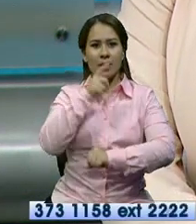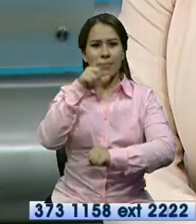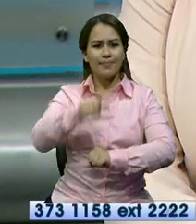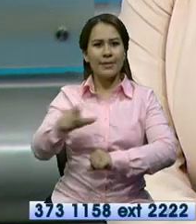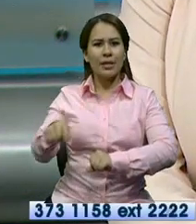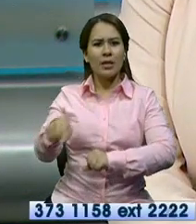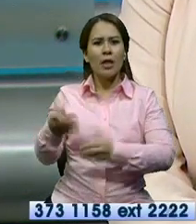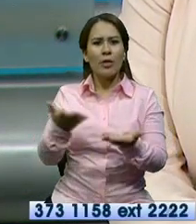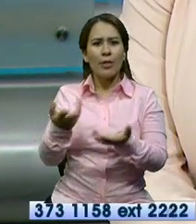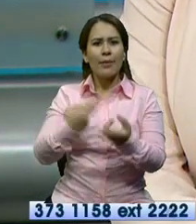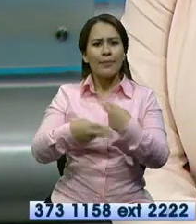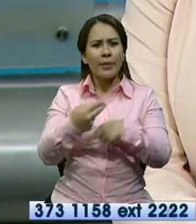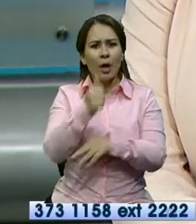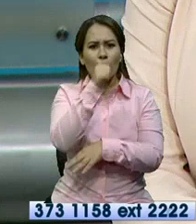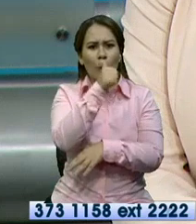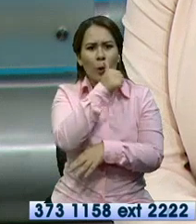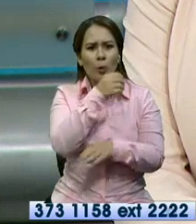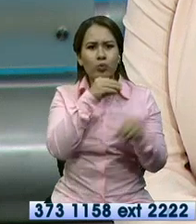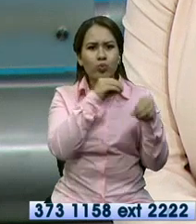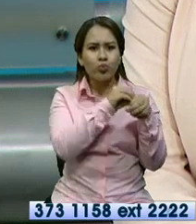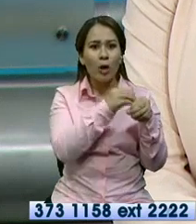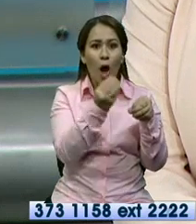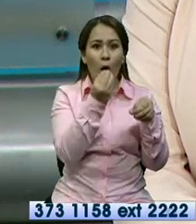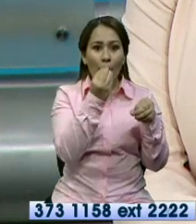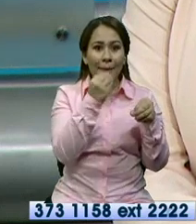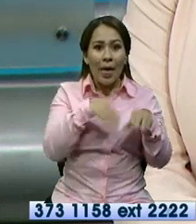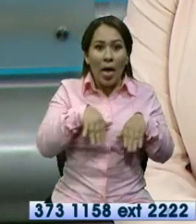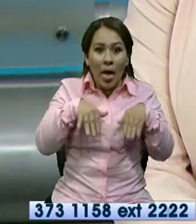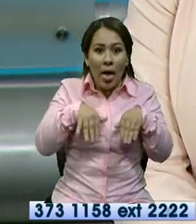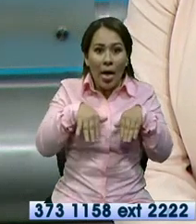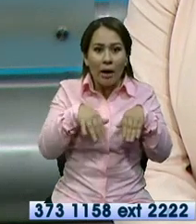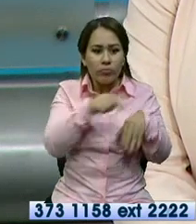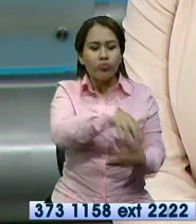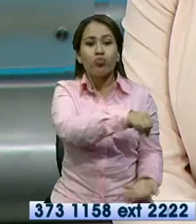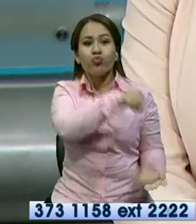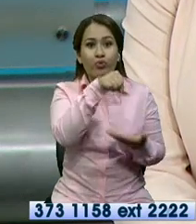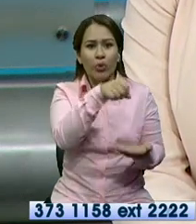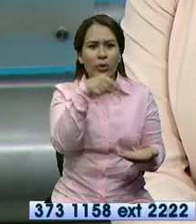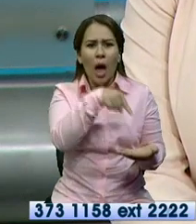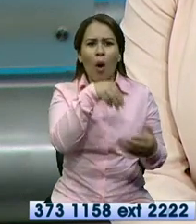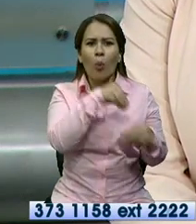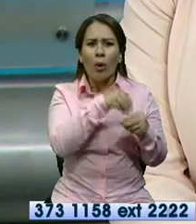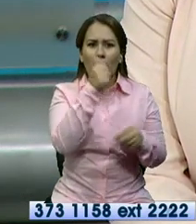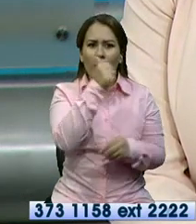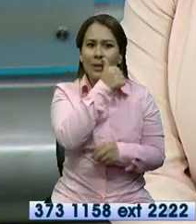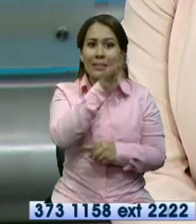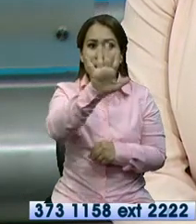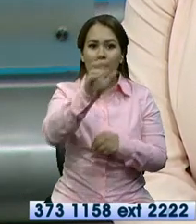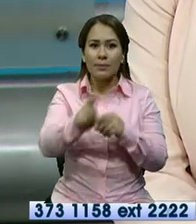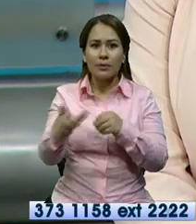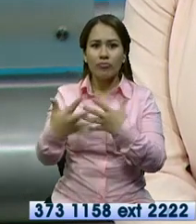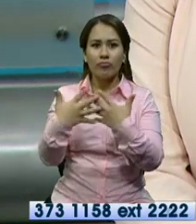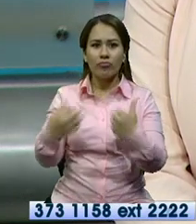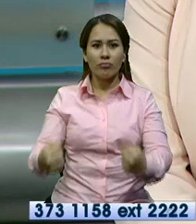El alcaloide fue encontrado camuflado en comida para perros. 5 personas fueron detenidas.